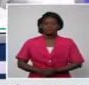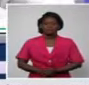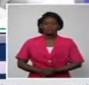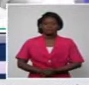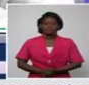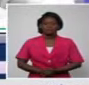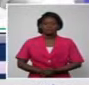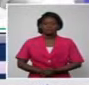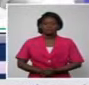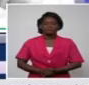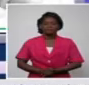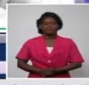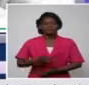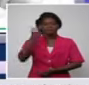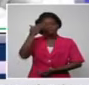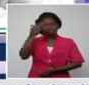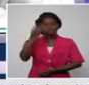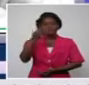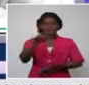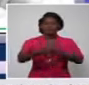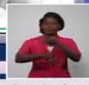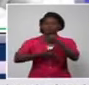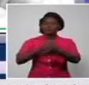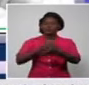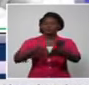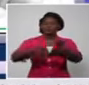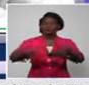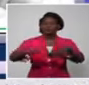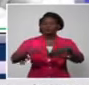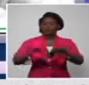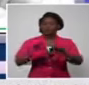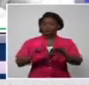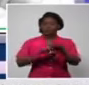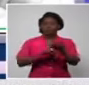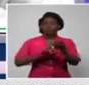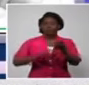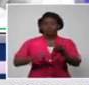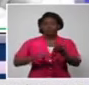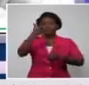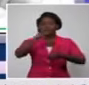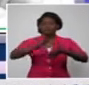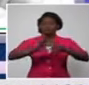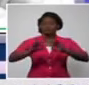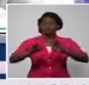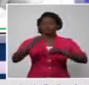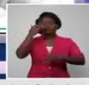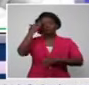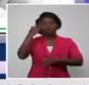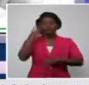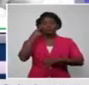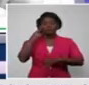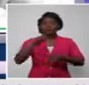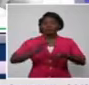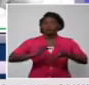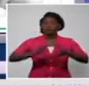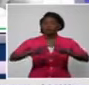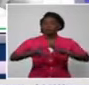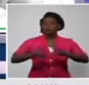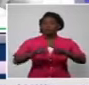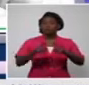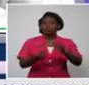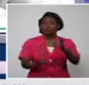Las gracias a ti, Yosmara, y es que se complica la situación en Artemisa. Artemisa hoy con 36 casos